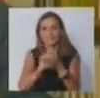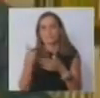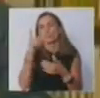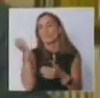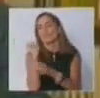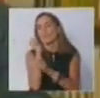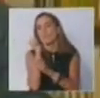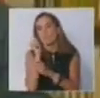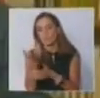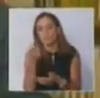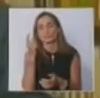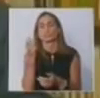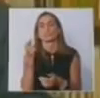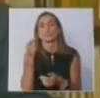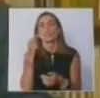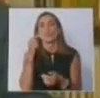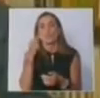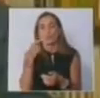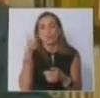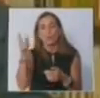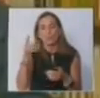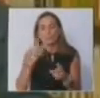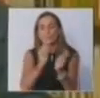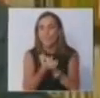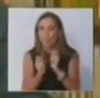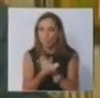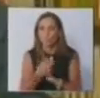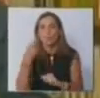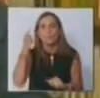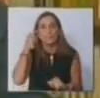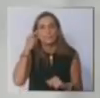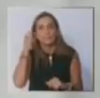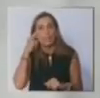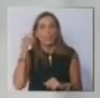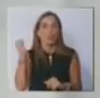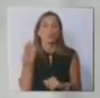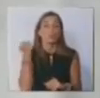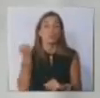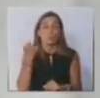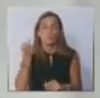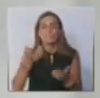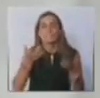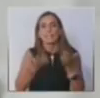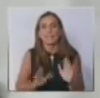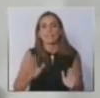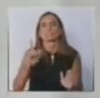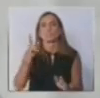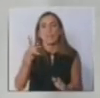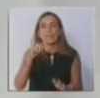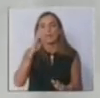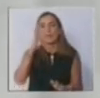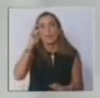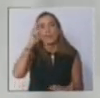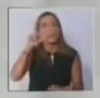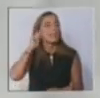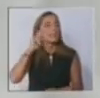de este prolífico autor, traductor, pensador, que nació en Bruselas, en Bélgica, un